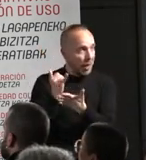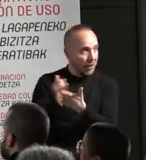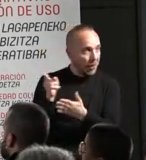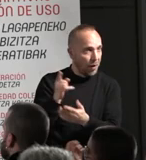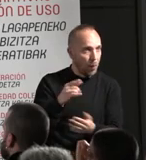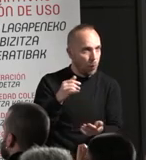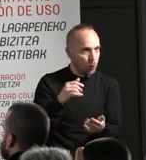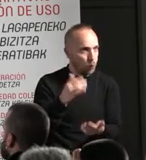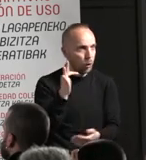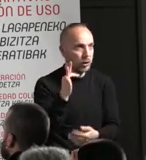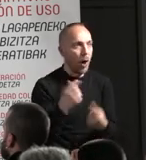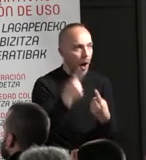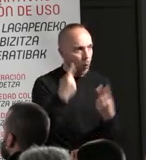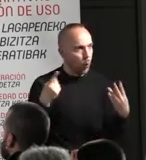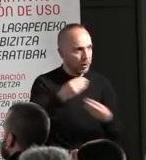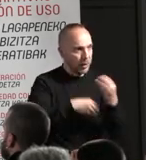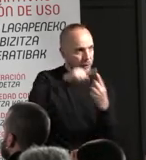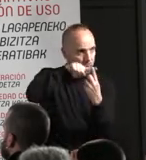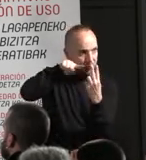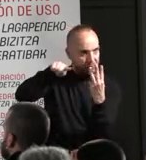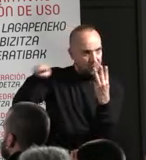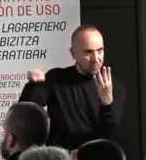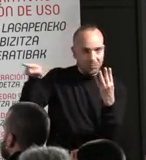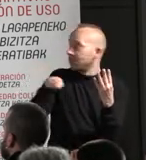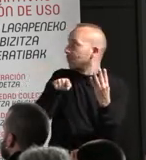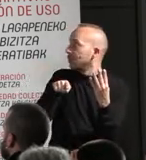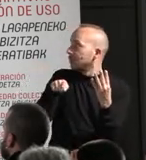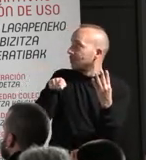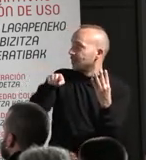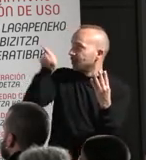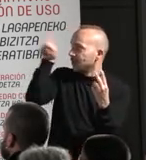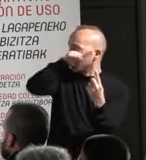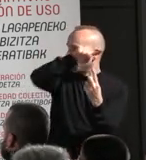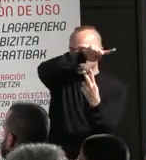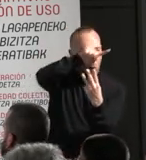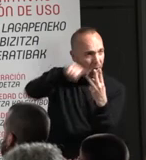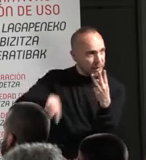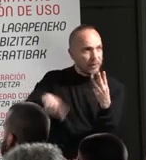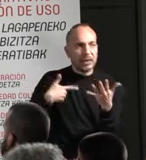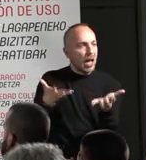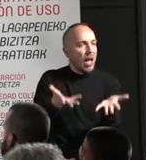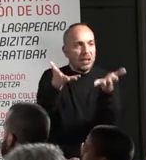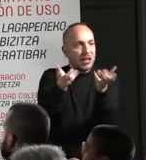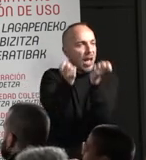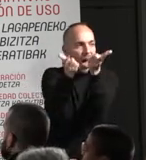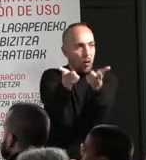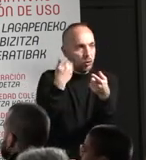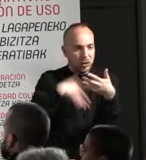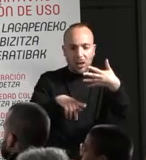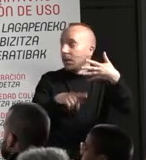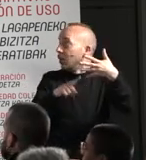hechas, La Balma, La Xarxaira, La Xalmeta, Cirerés, todas estas están entregadas. Sostra